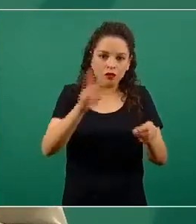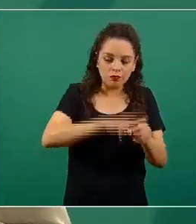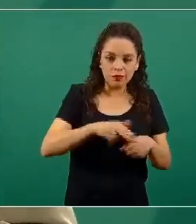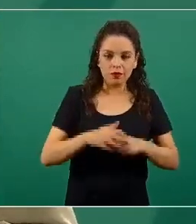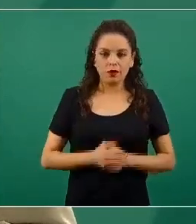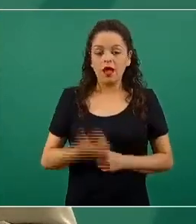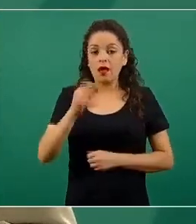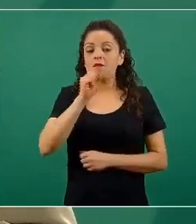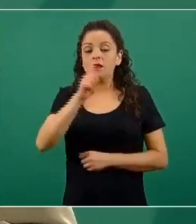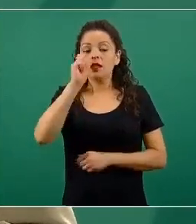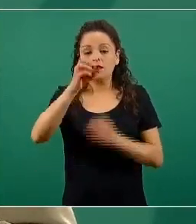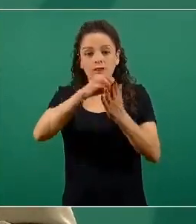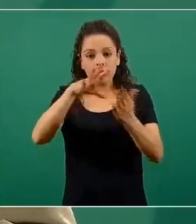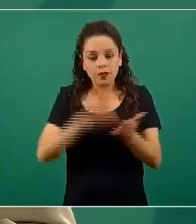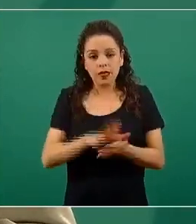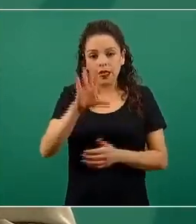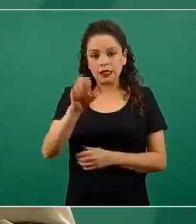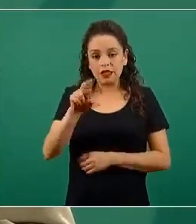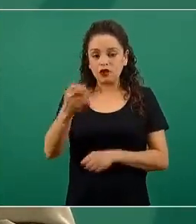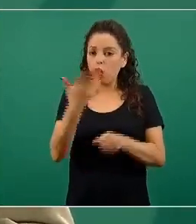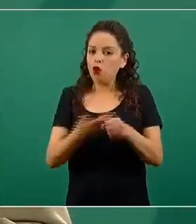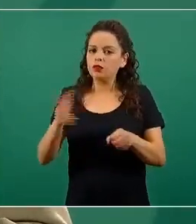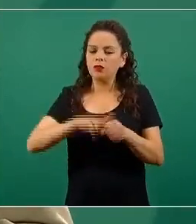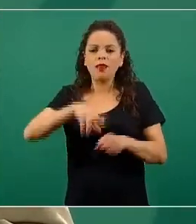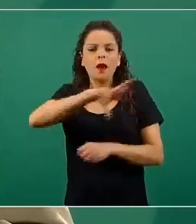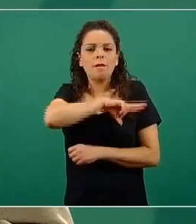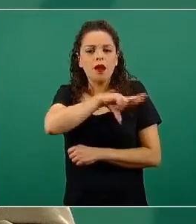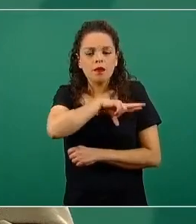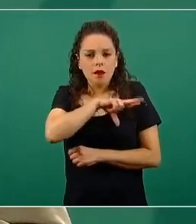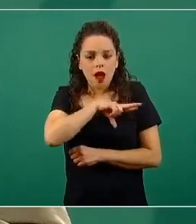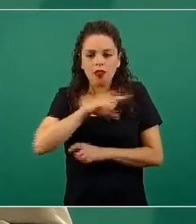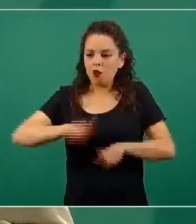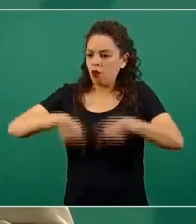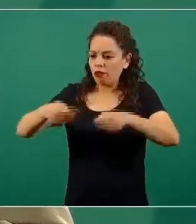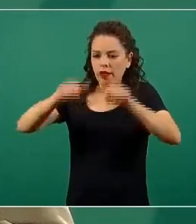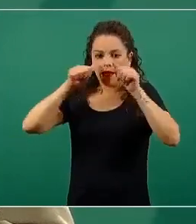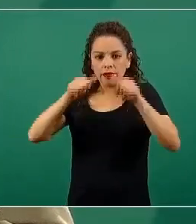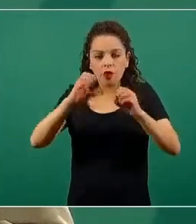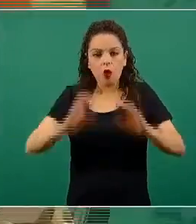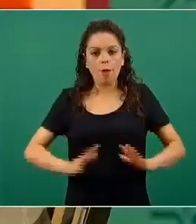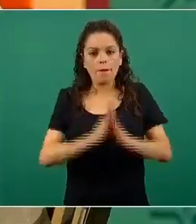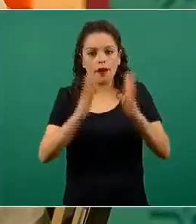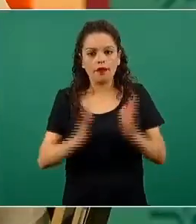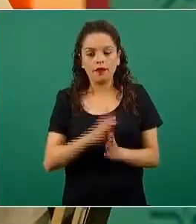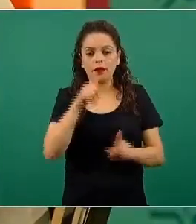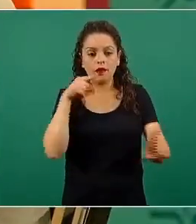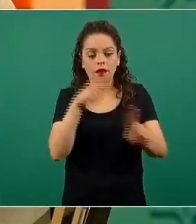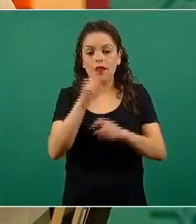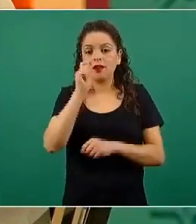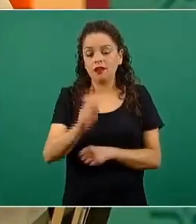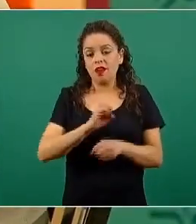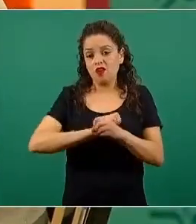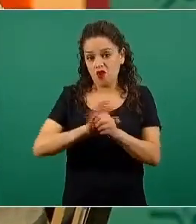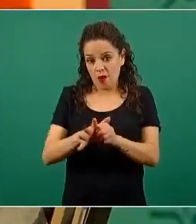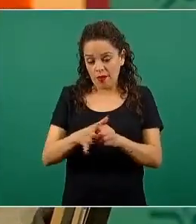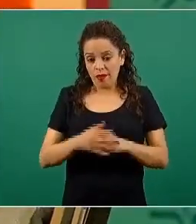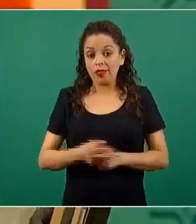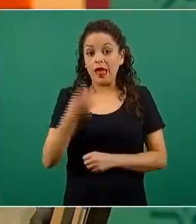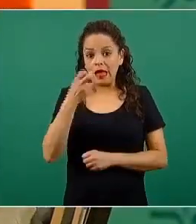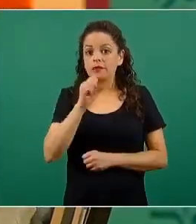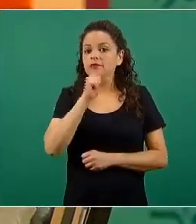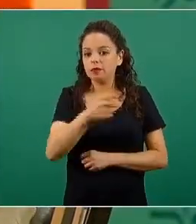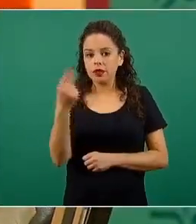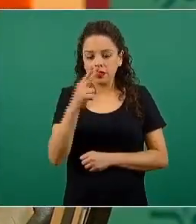también los censos de los hospitales privados que habían o que están atendiendo o participando en la atención de COVID, también tuvimos que hacer esos